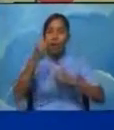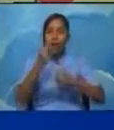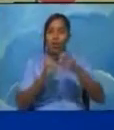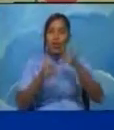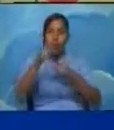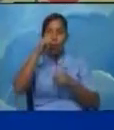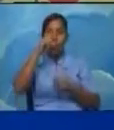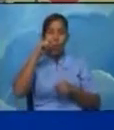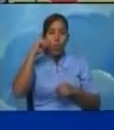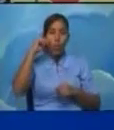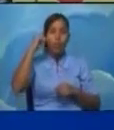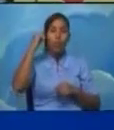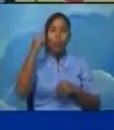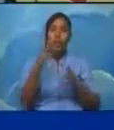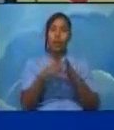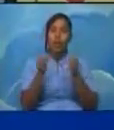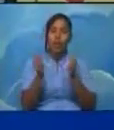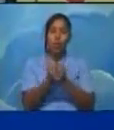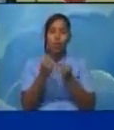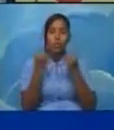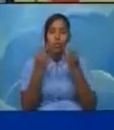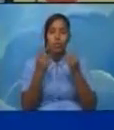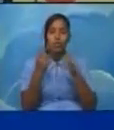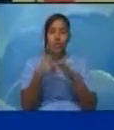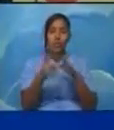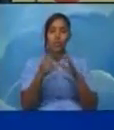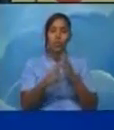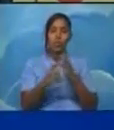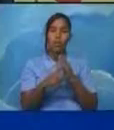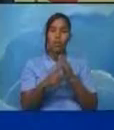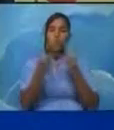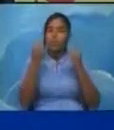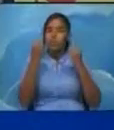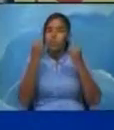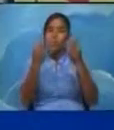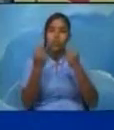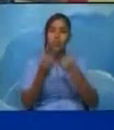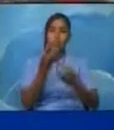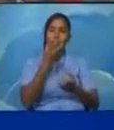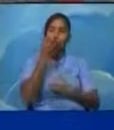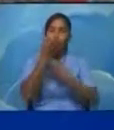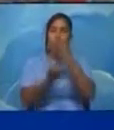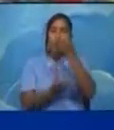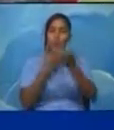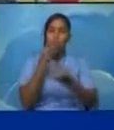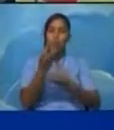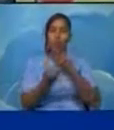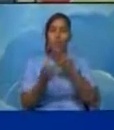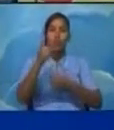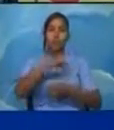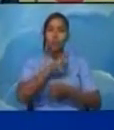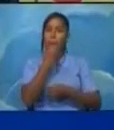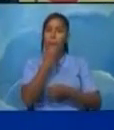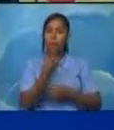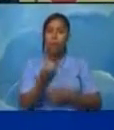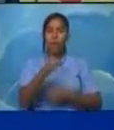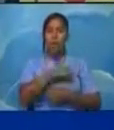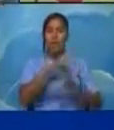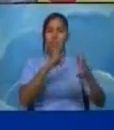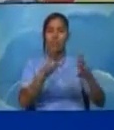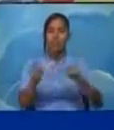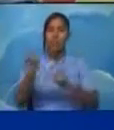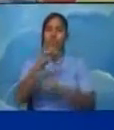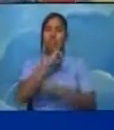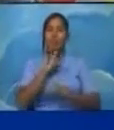ahí. Venían con uvas, higos, granadas, unos racimotes grandotes. Hasta el día de